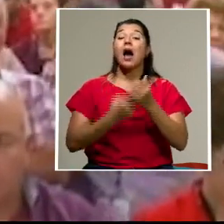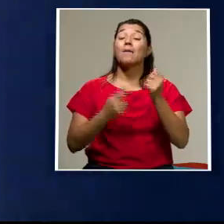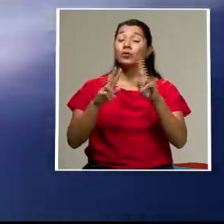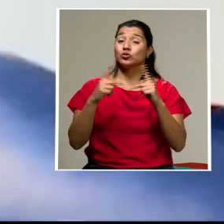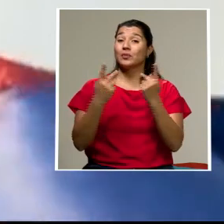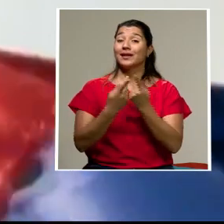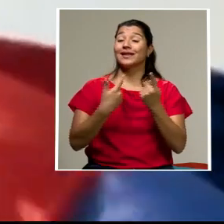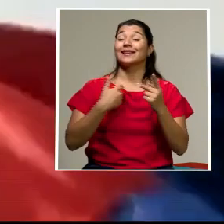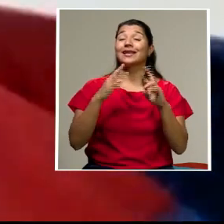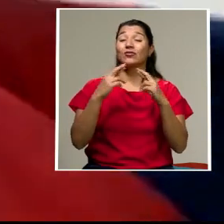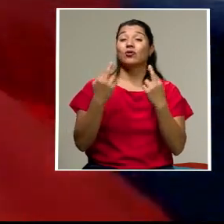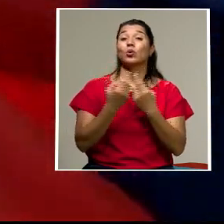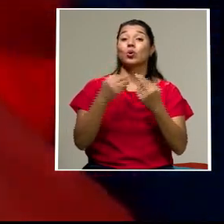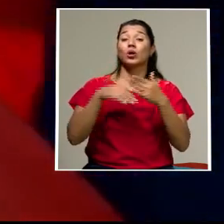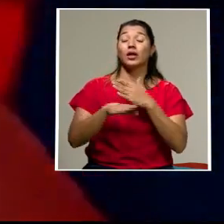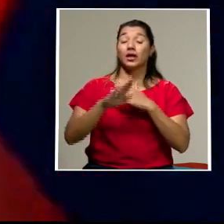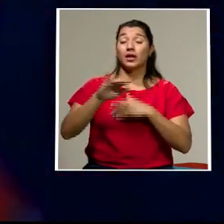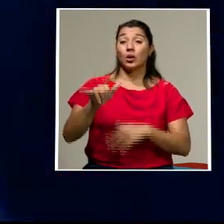el próximo mes de junio.